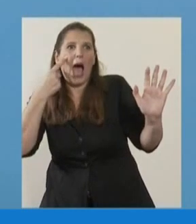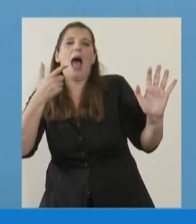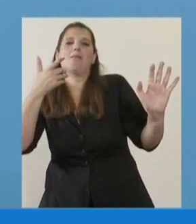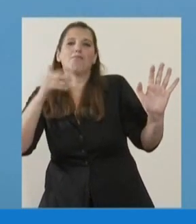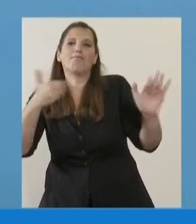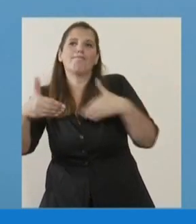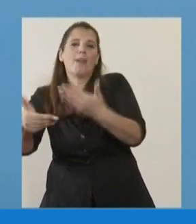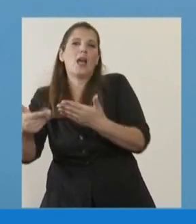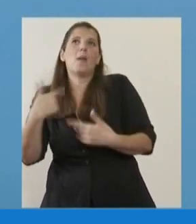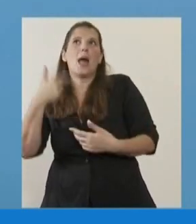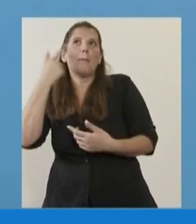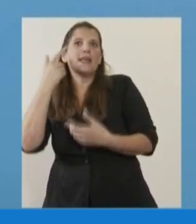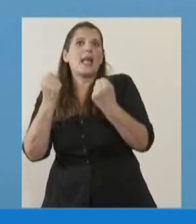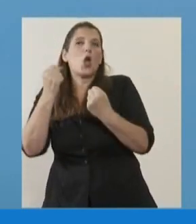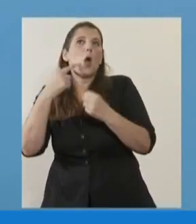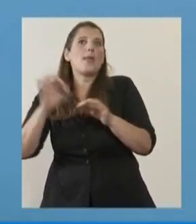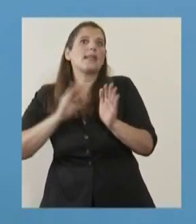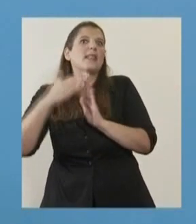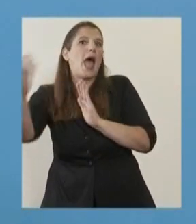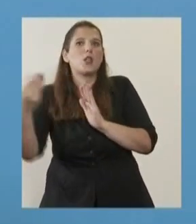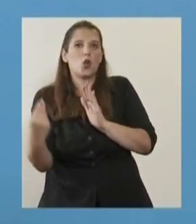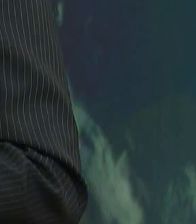la proyección de las variables macroeconómicas para este año.